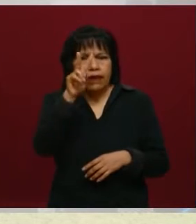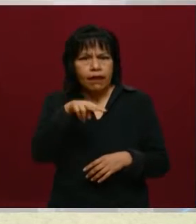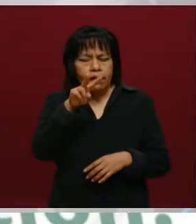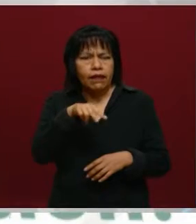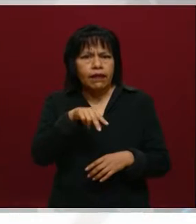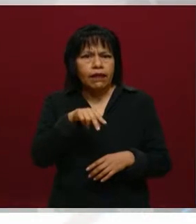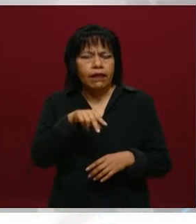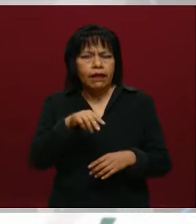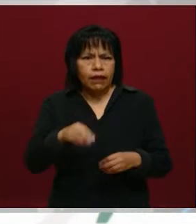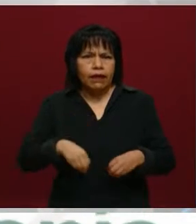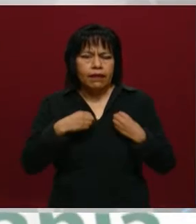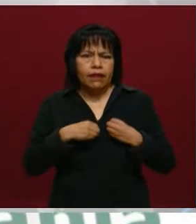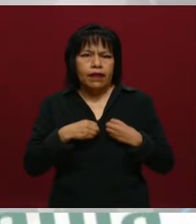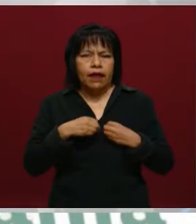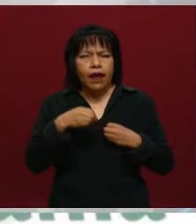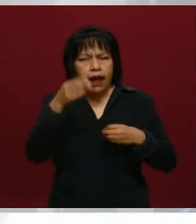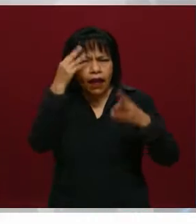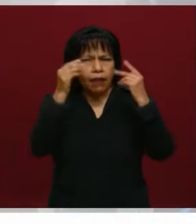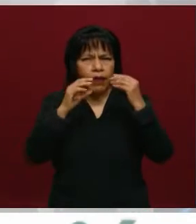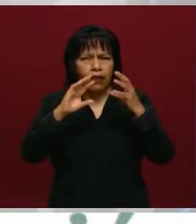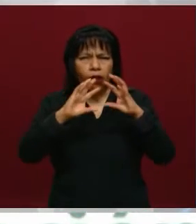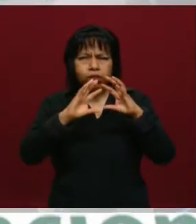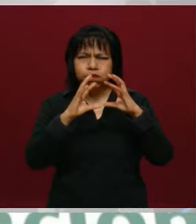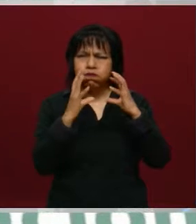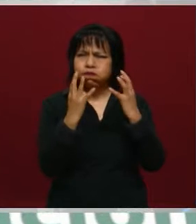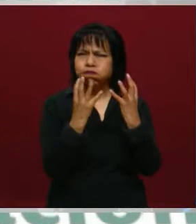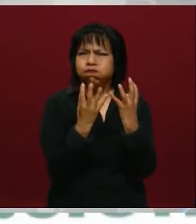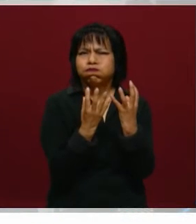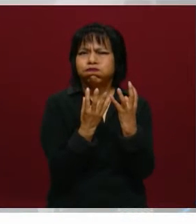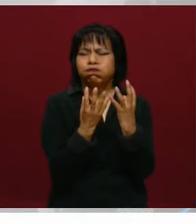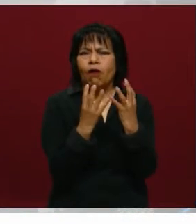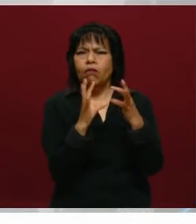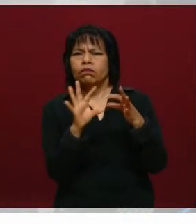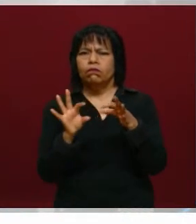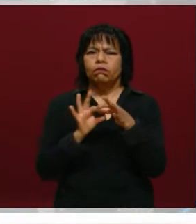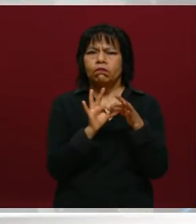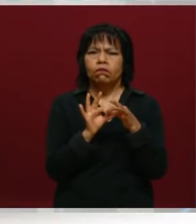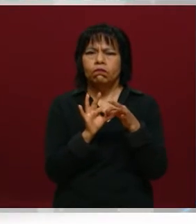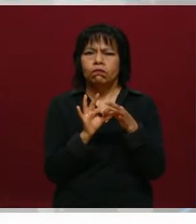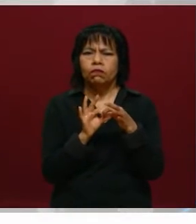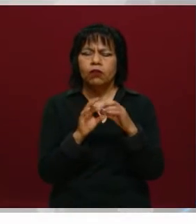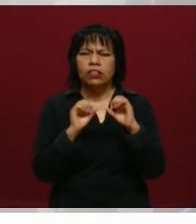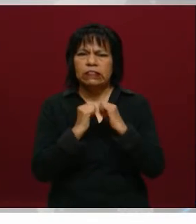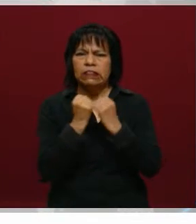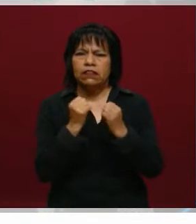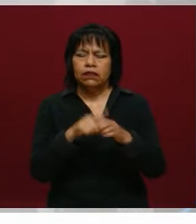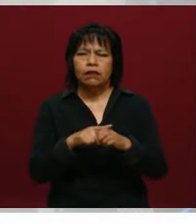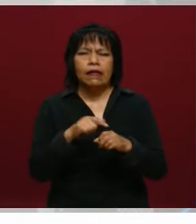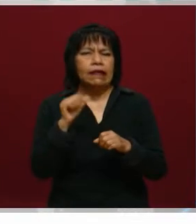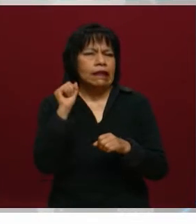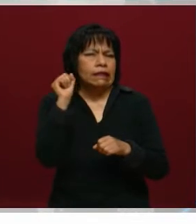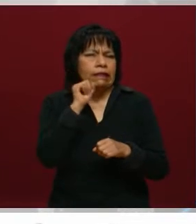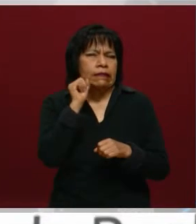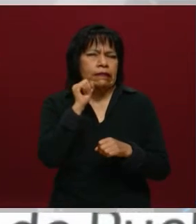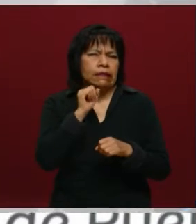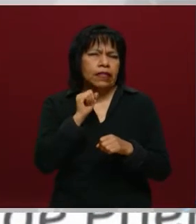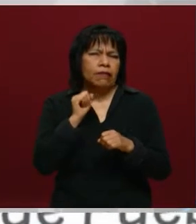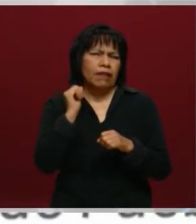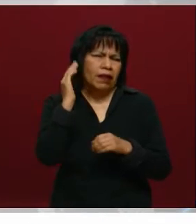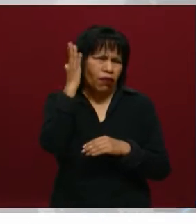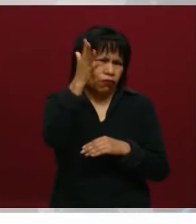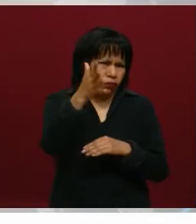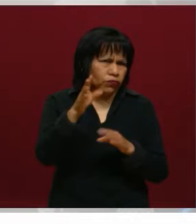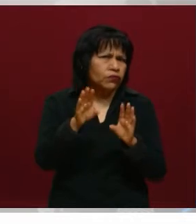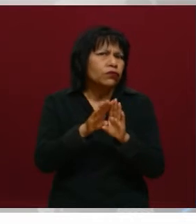aprender a ver al mundo en su conjunto actuar como parte de un sistema en constante evolución y participar en actos que